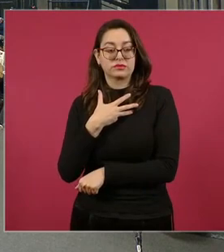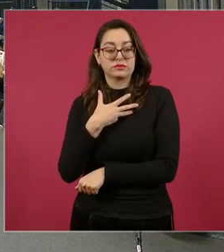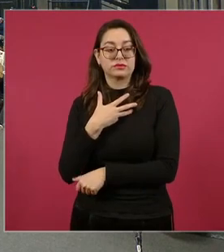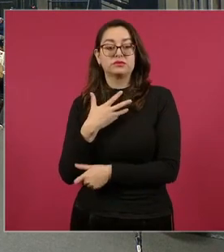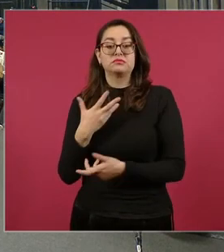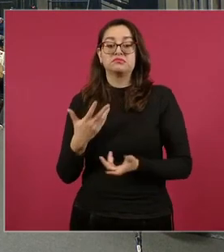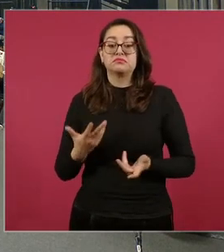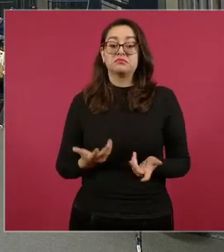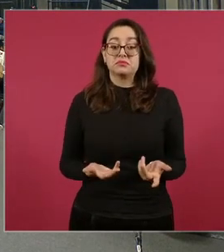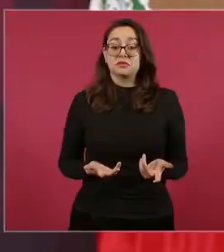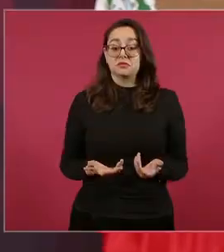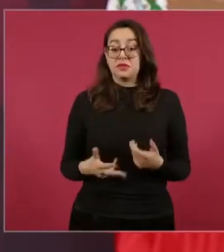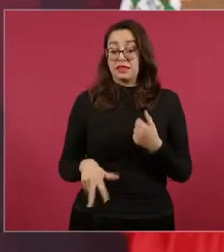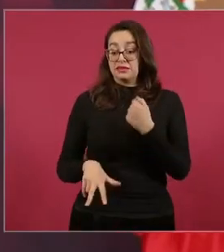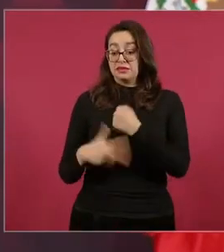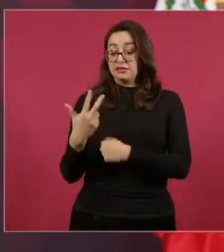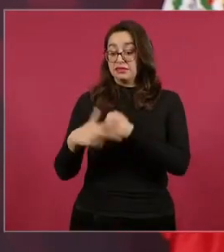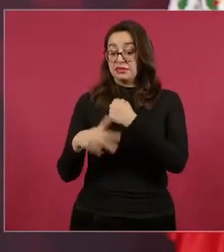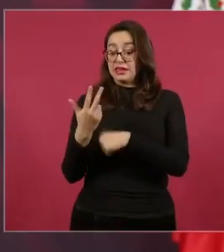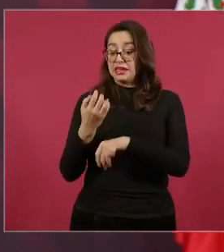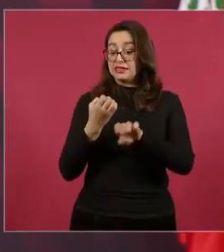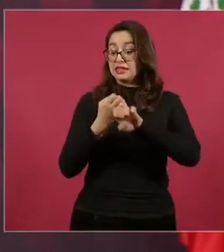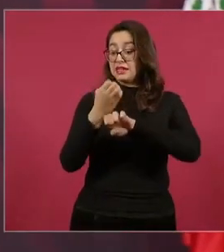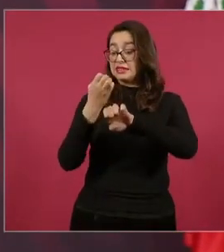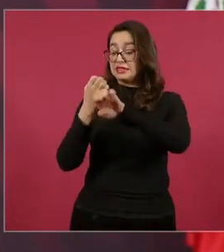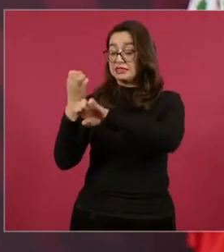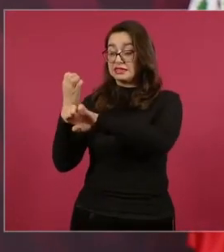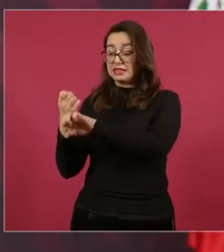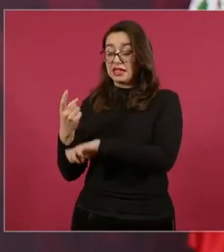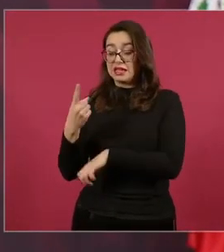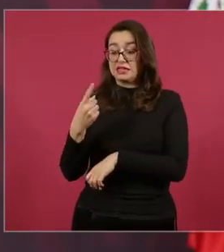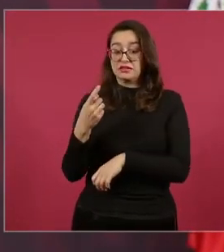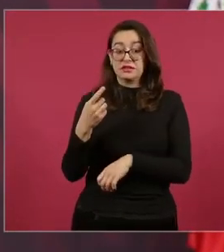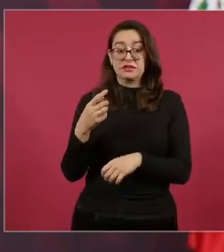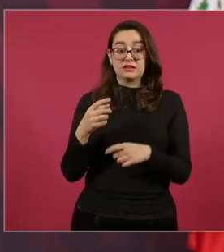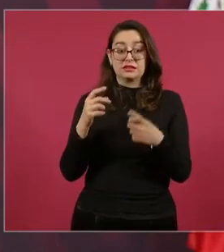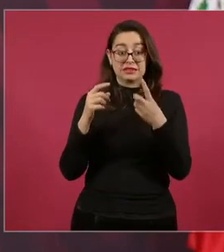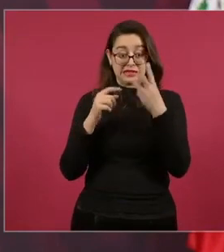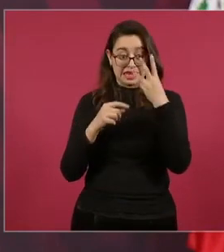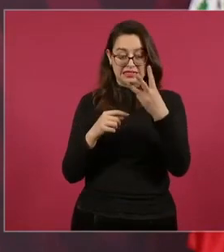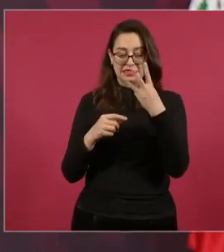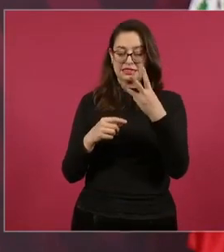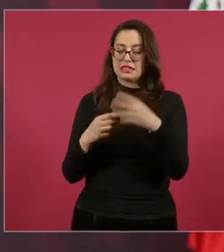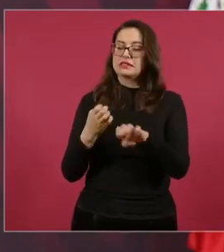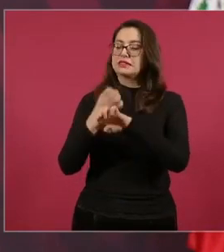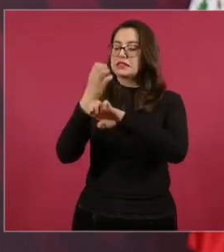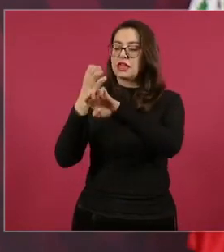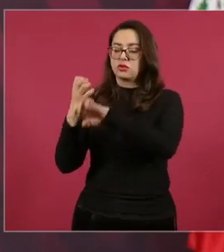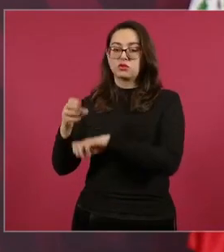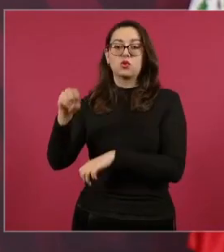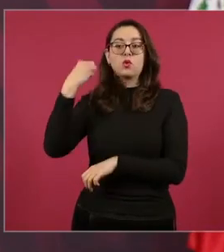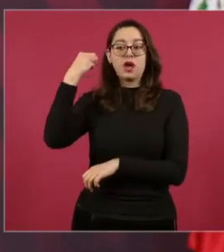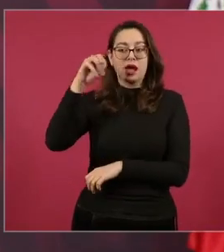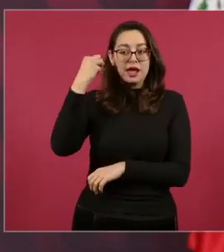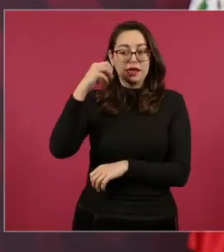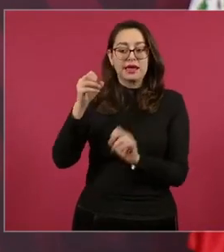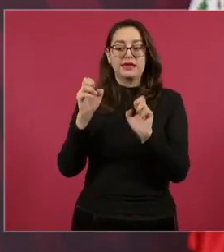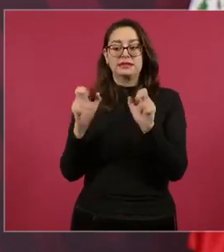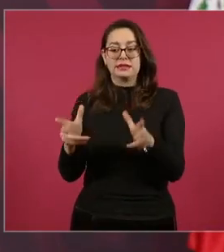prácticamente al 100%, todos los hogares, Oaxaca, Chiapas, Guerrero, los más